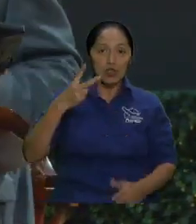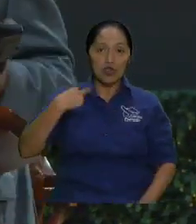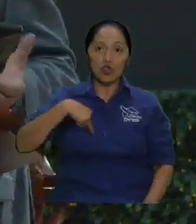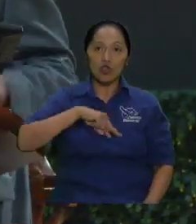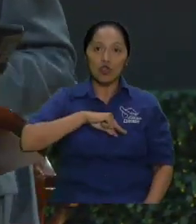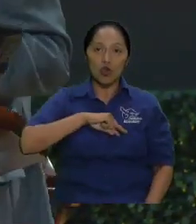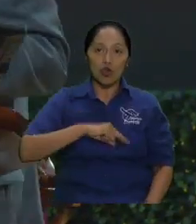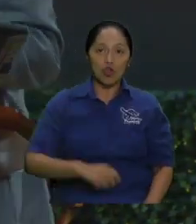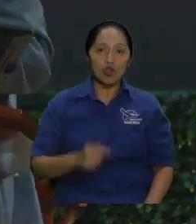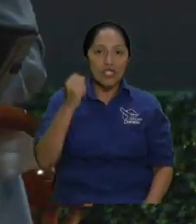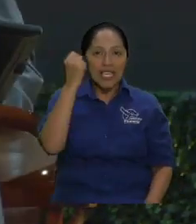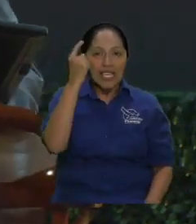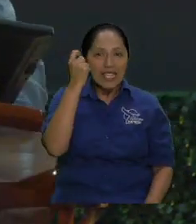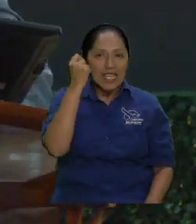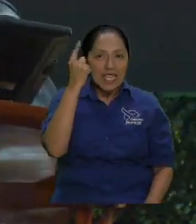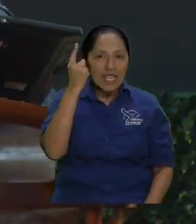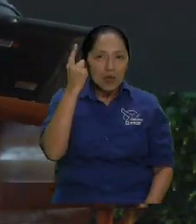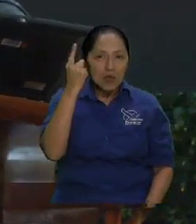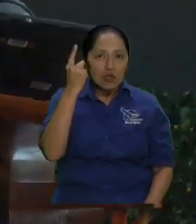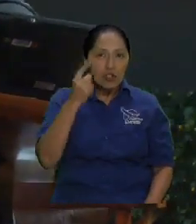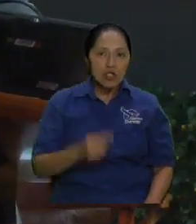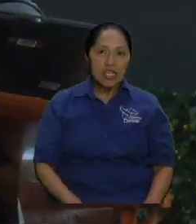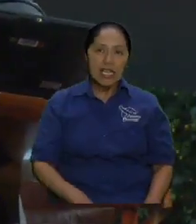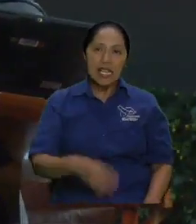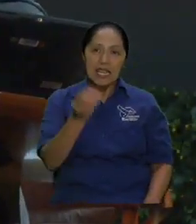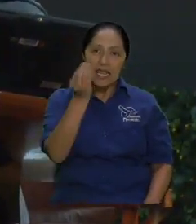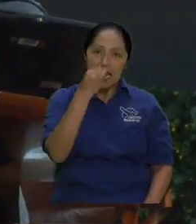guiar para darle de comer, ¿qué le va a dar de comer a la gente?